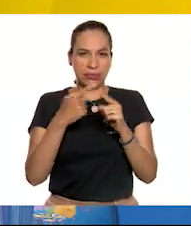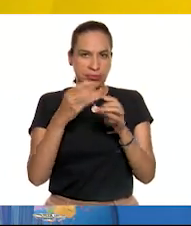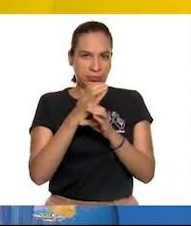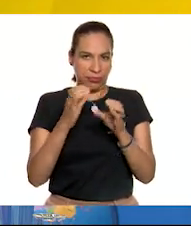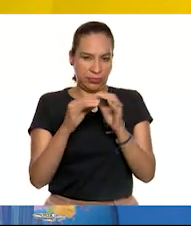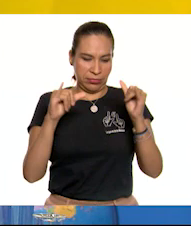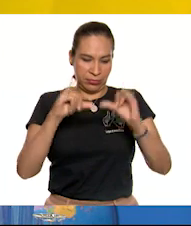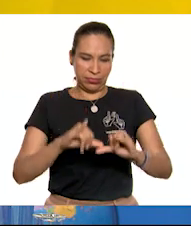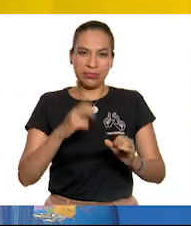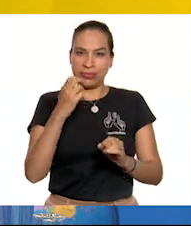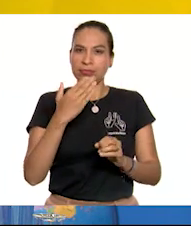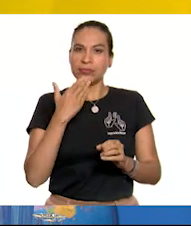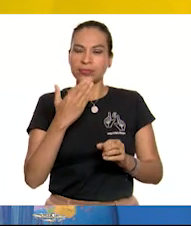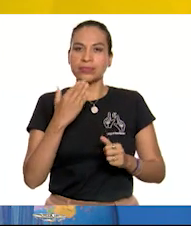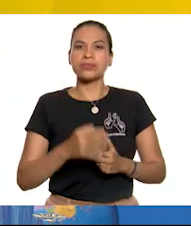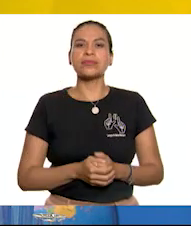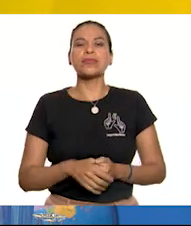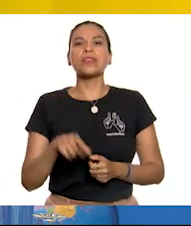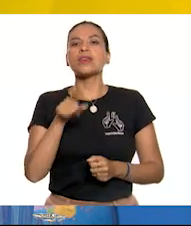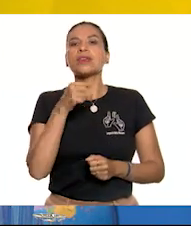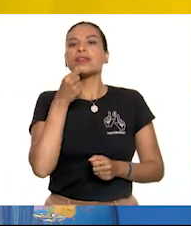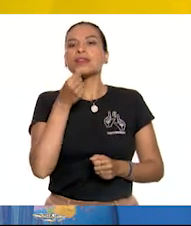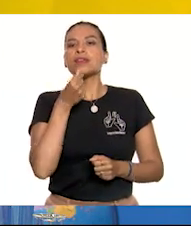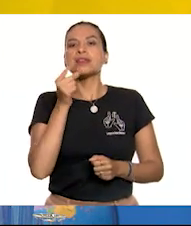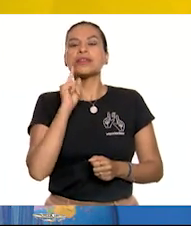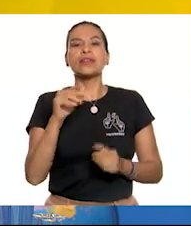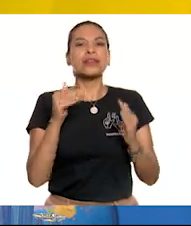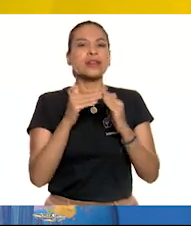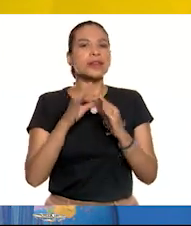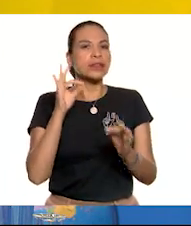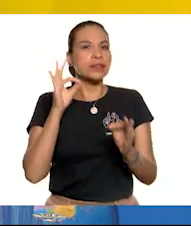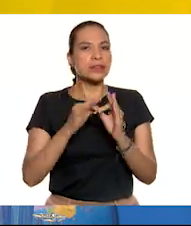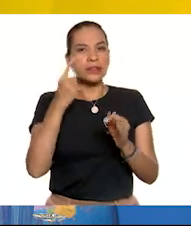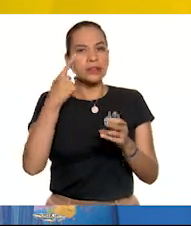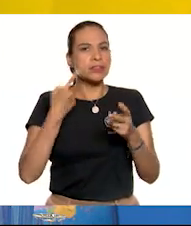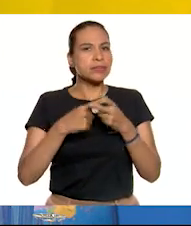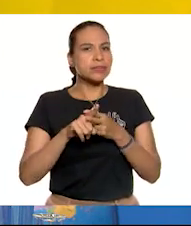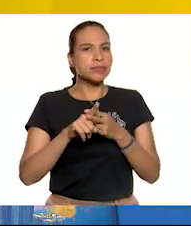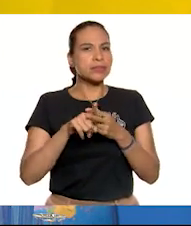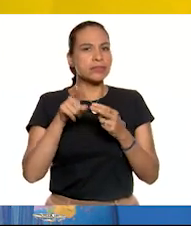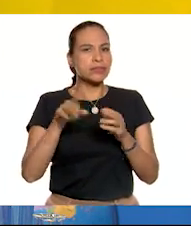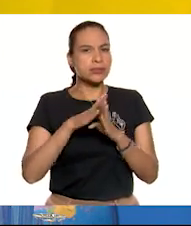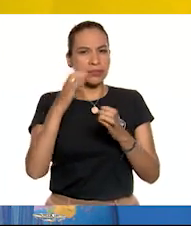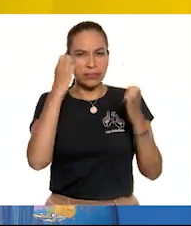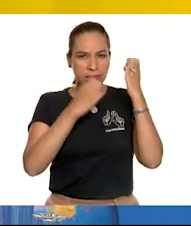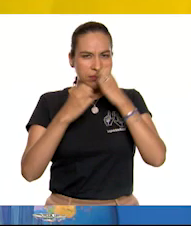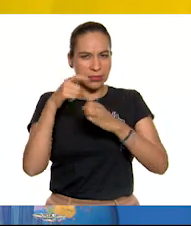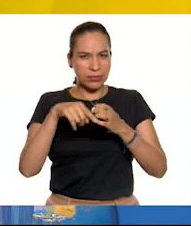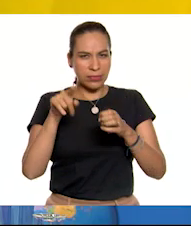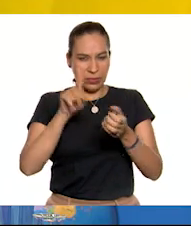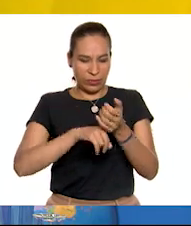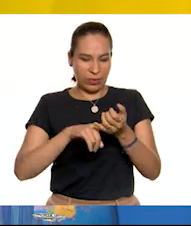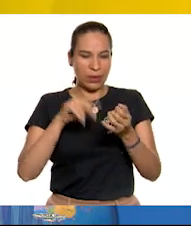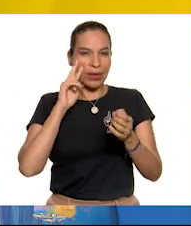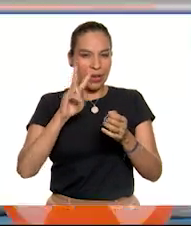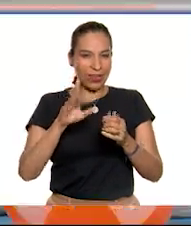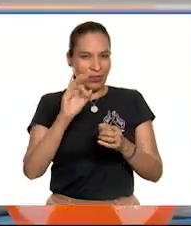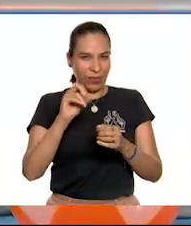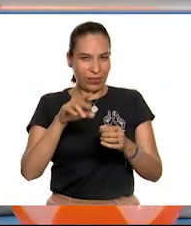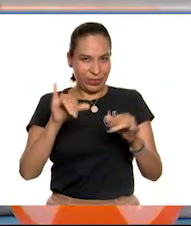sustancias. Así Muy es. Muy bien. Bueno, niños y niñas ahí en casita, ¿están listos para empezar con nuestro experimento en el foro? Porque nosotros